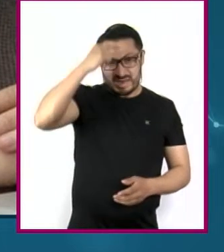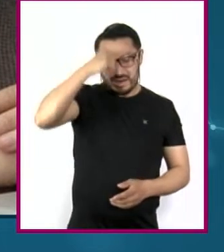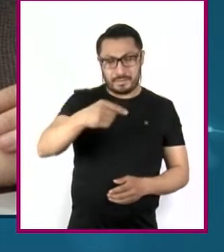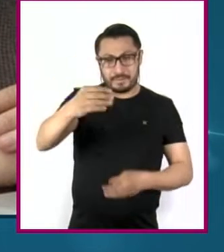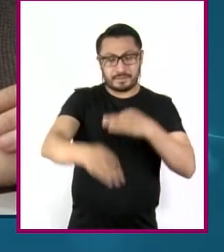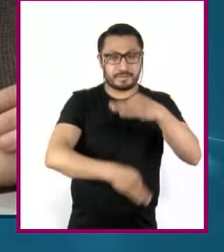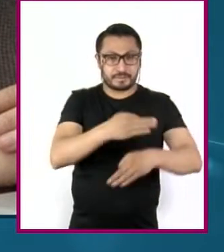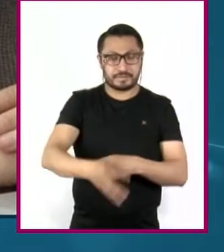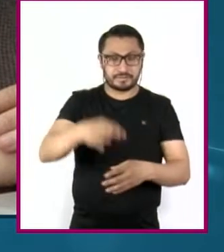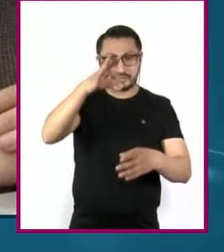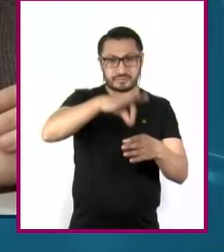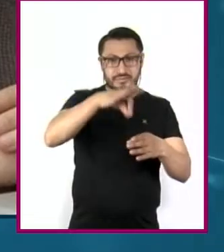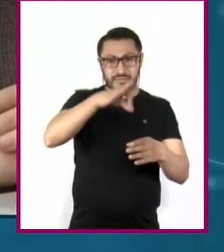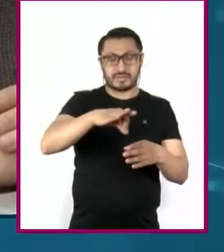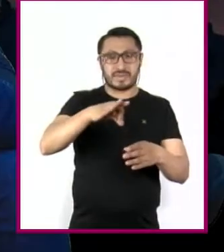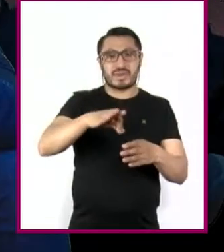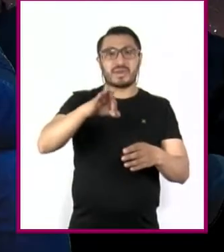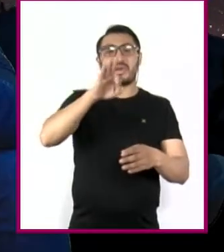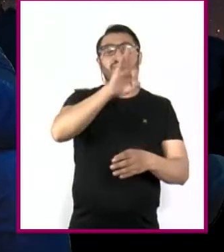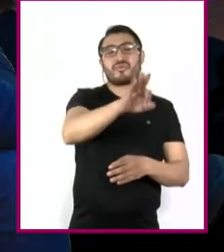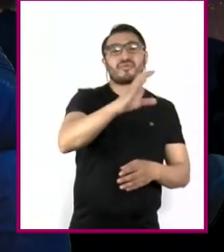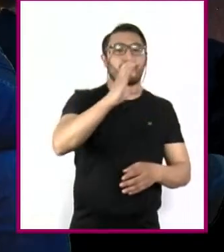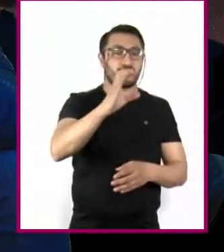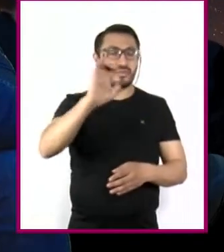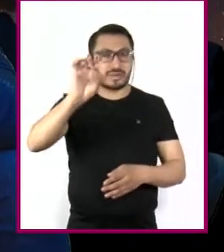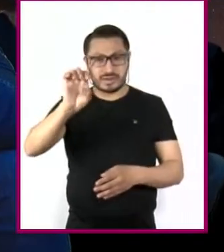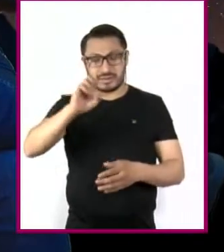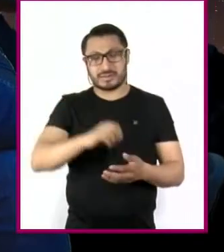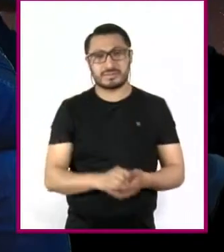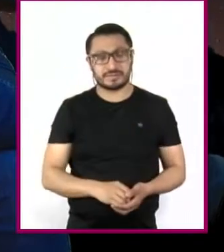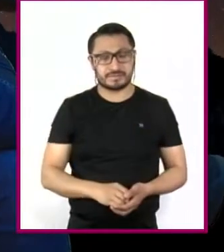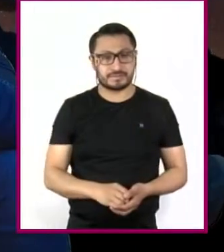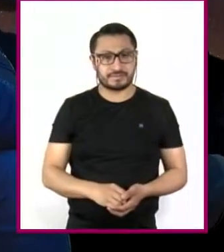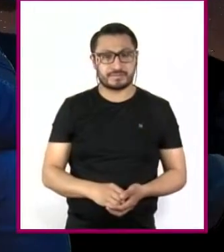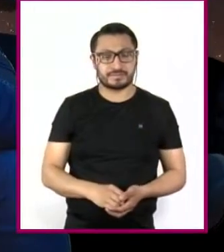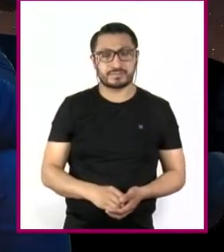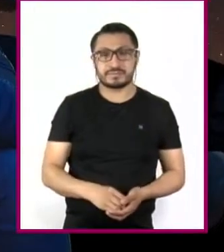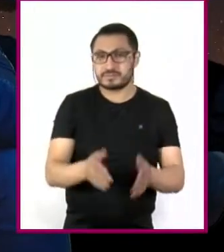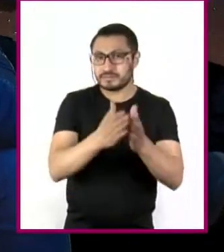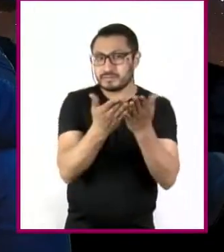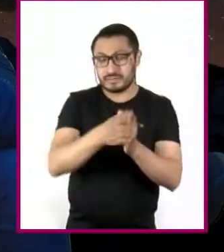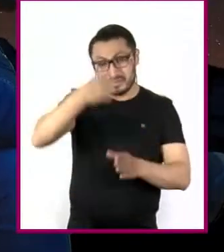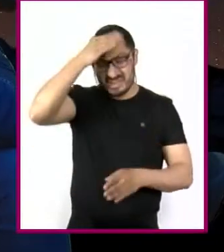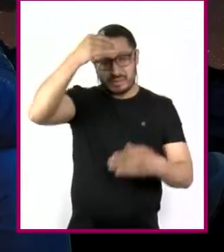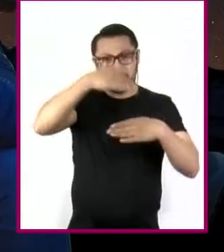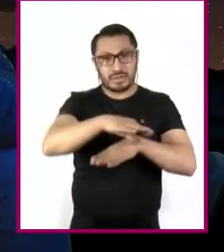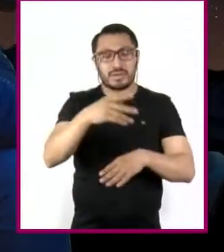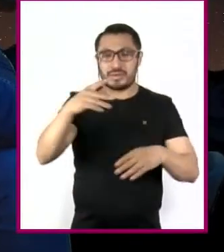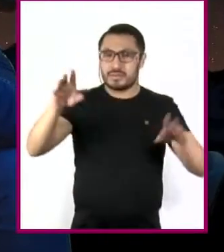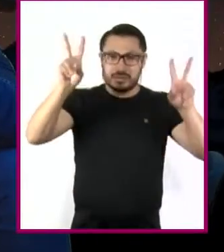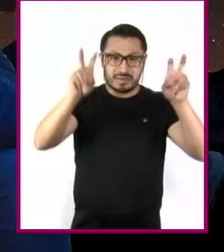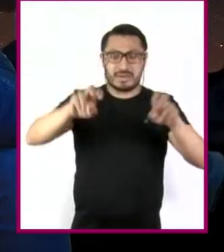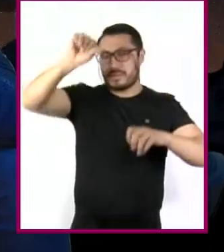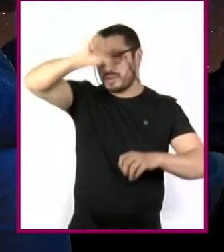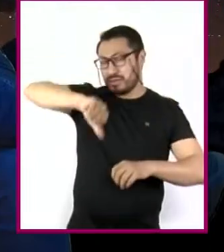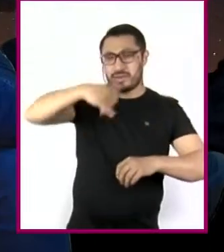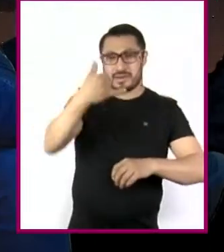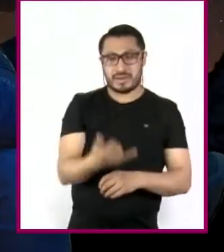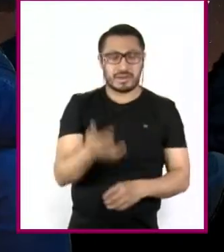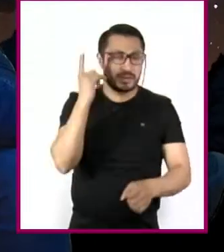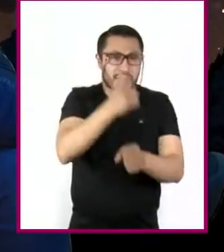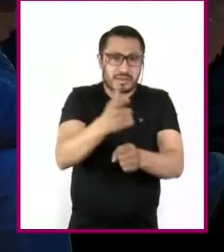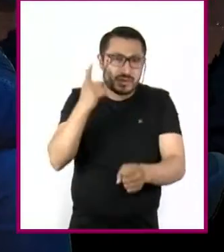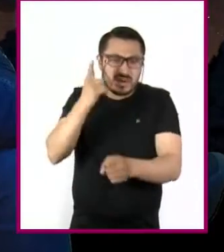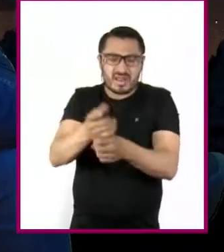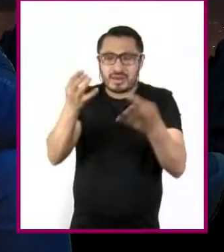todos, del Fondo de Cultura Económica. En este libro aprenderán más sobre las partículas elementales y sobre los hallazgos